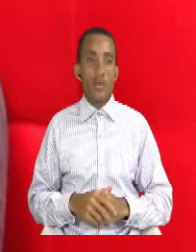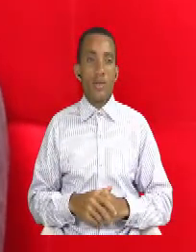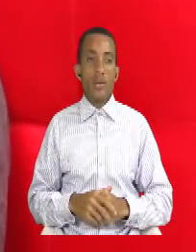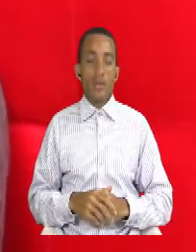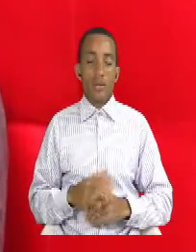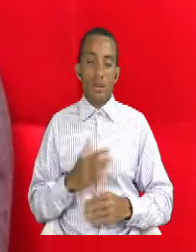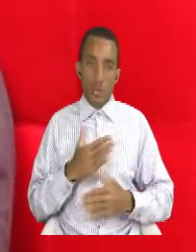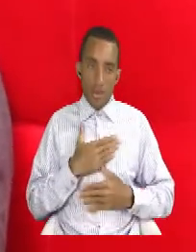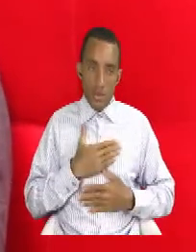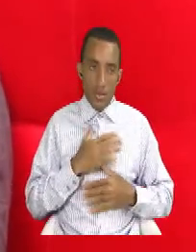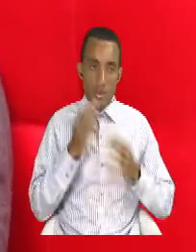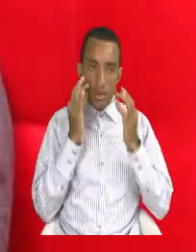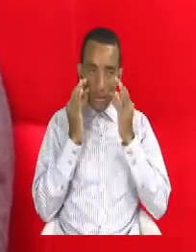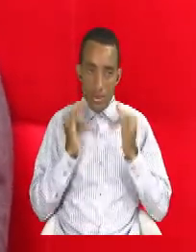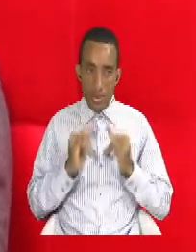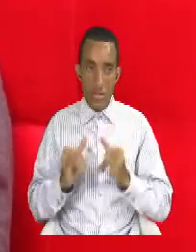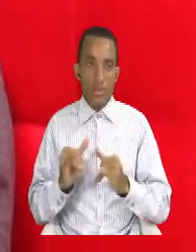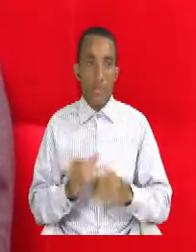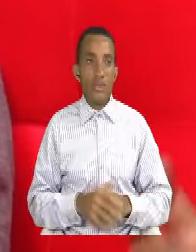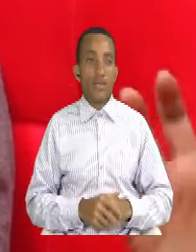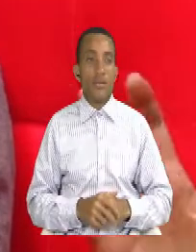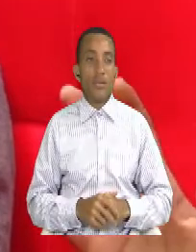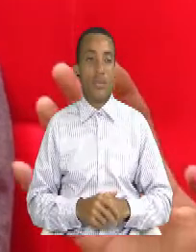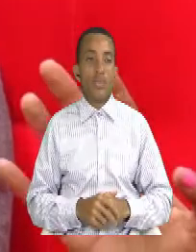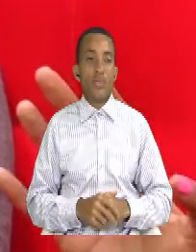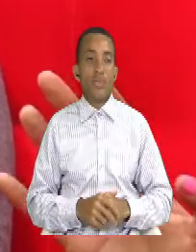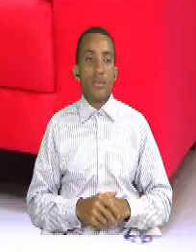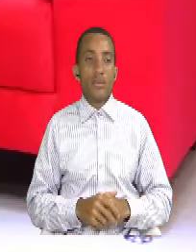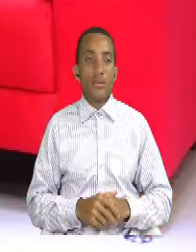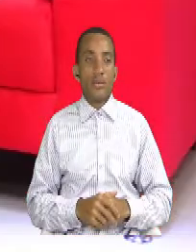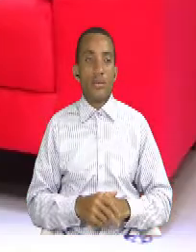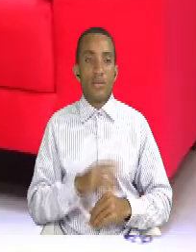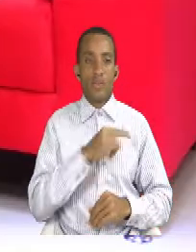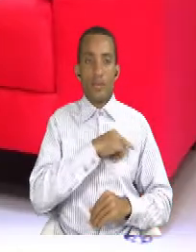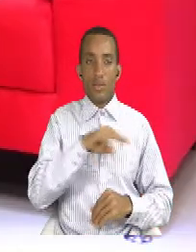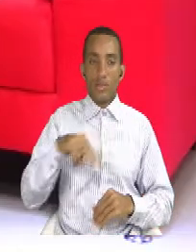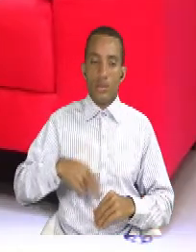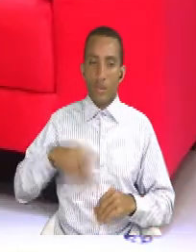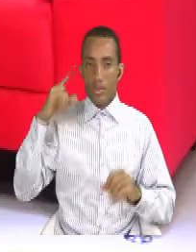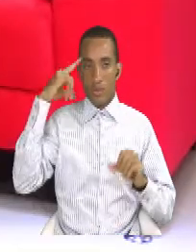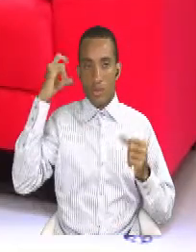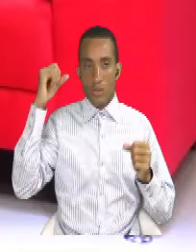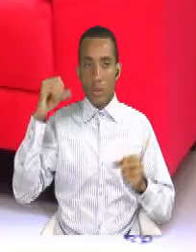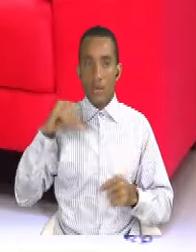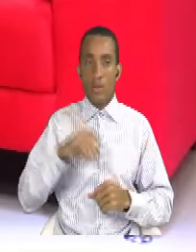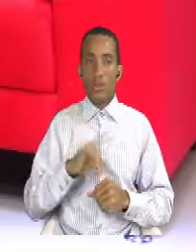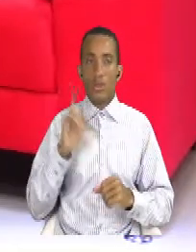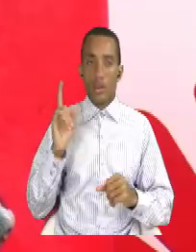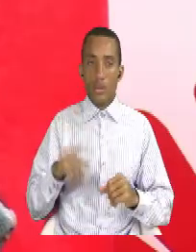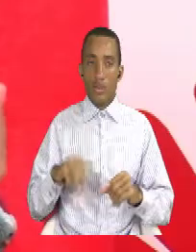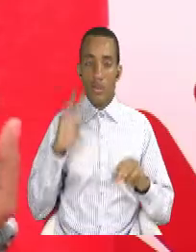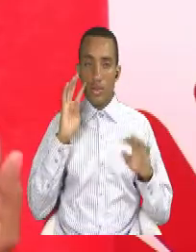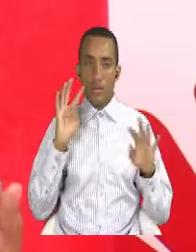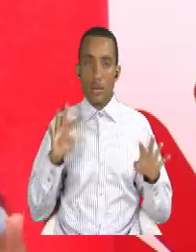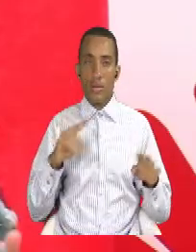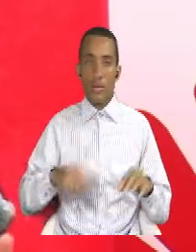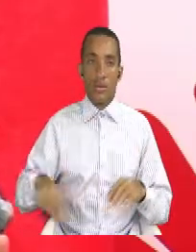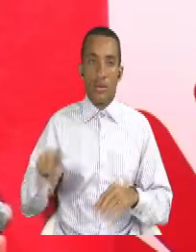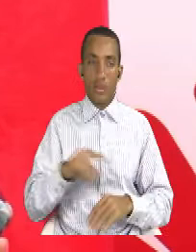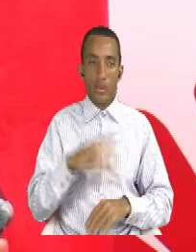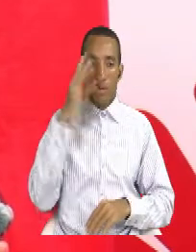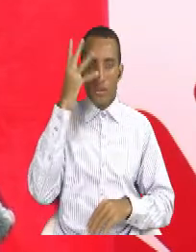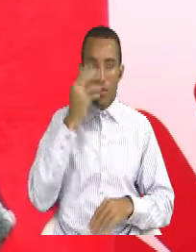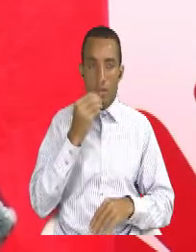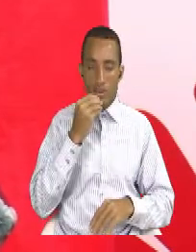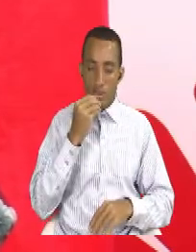Desde lo humano. Sí, desde claro lo humano. Claro que sí. Bueno, yo les cuento que nosotros nos preocupamos tanto por nuestros televidentes, que siempre queremos que se vean bonitos y estén